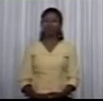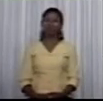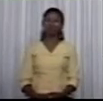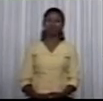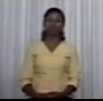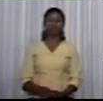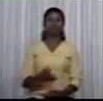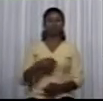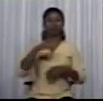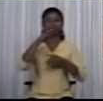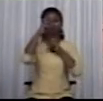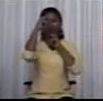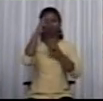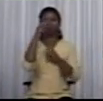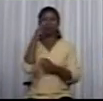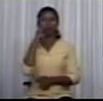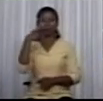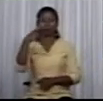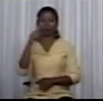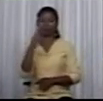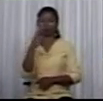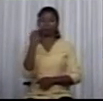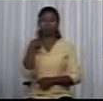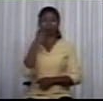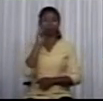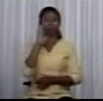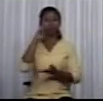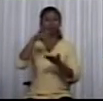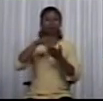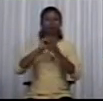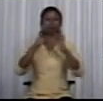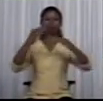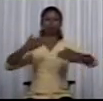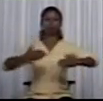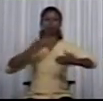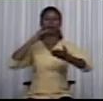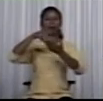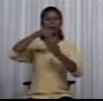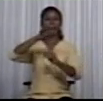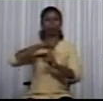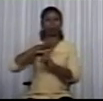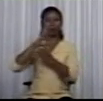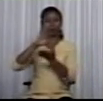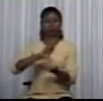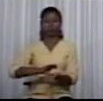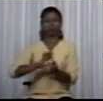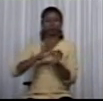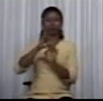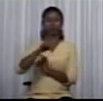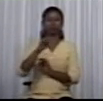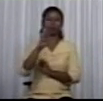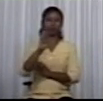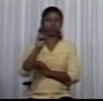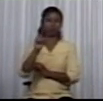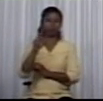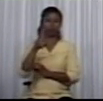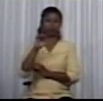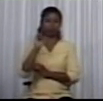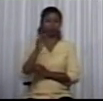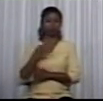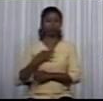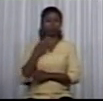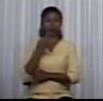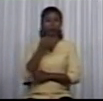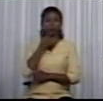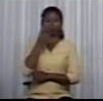Ahí está este homenaje a Papá Roncón con la ubicación de un monumento en el Parque Central de la Parroquia Borbón, una iniciativa, según